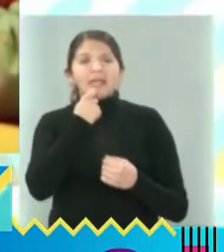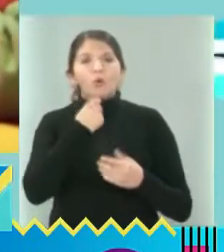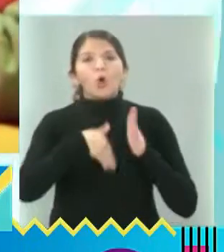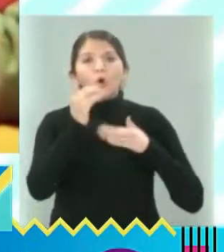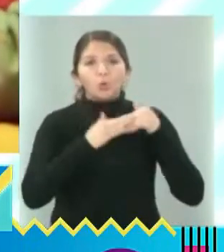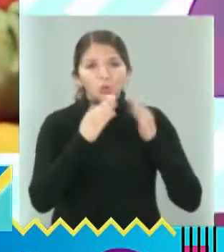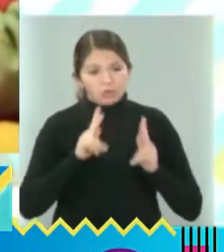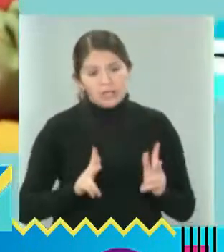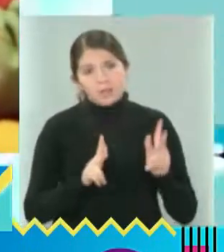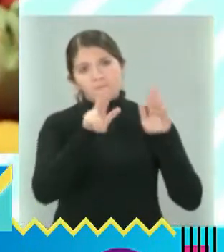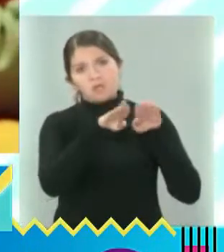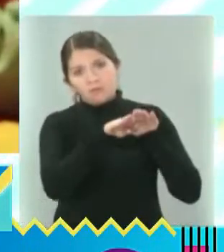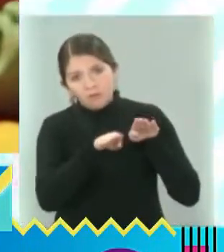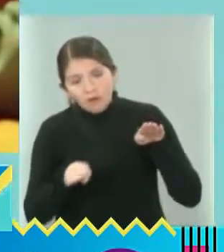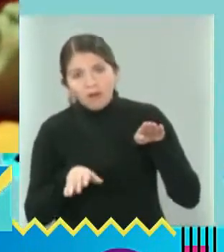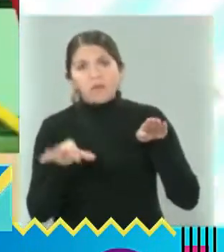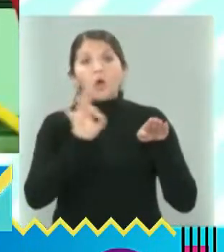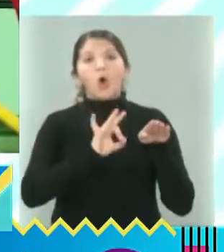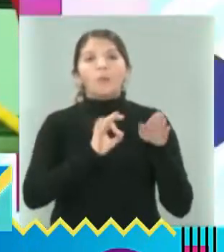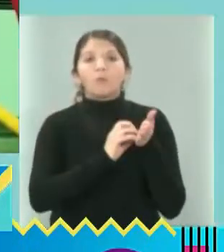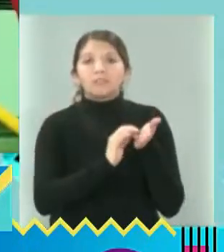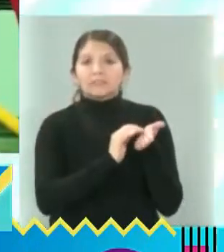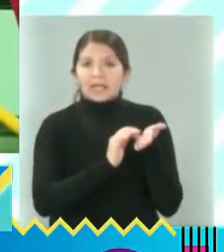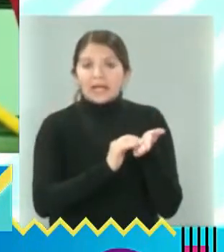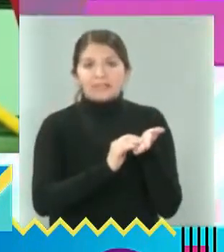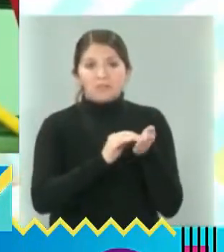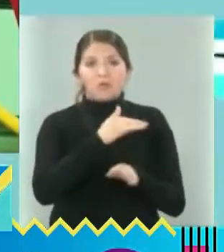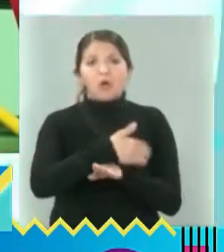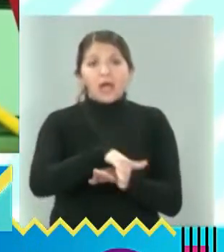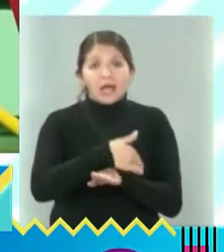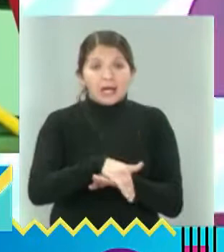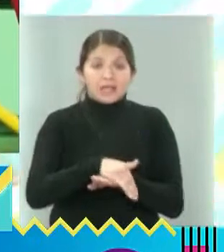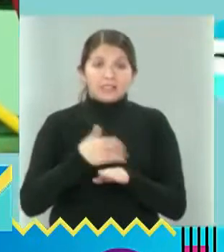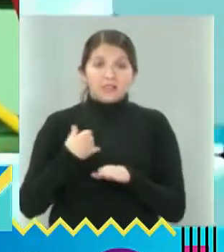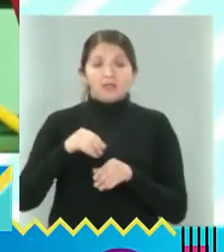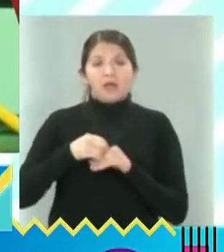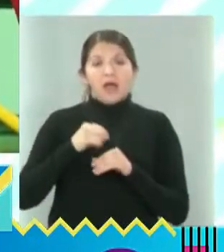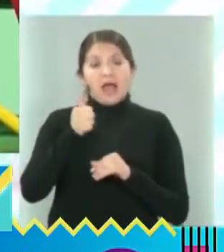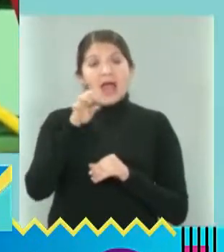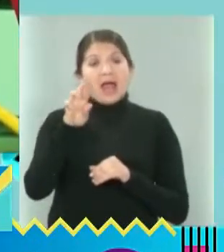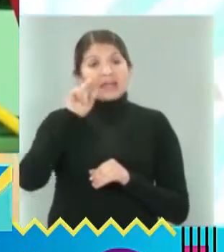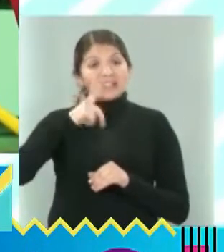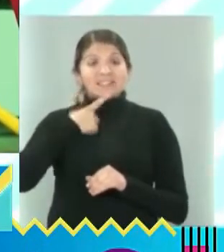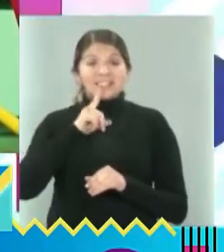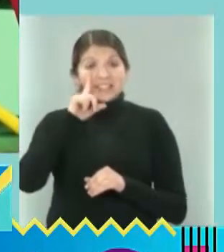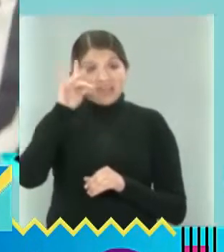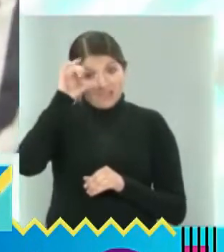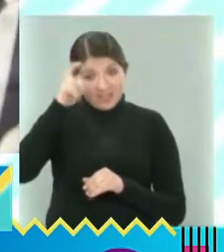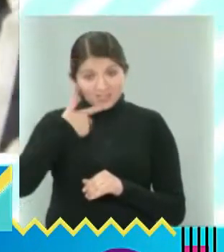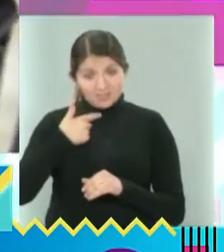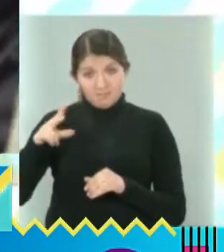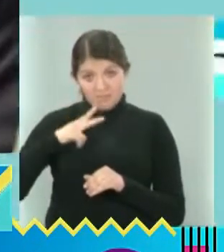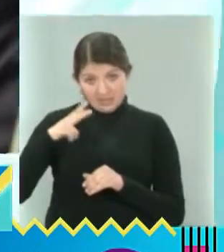poquito, con las podotáctiles que ustedes ven, por ejemplo, en la Arístides, con algunas rampas de acceso y esas cosas, y también